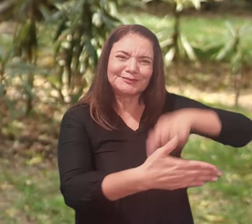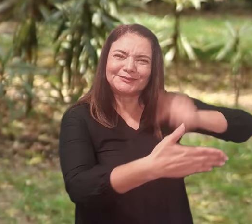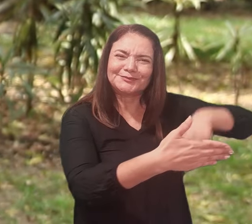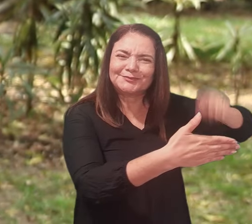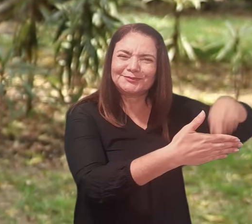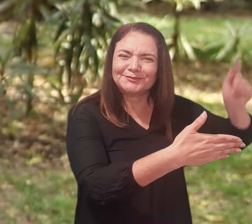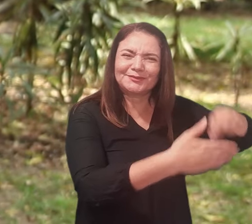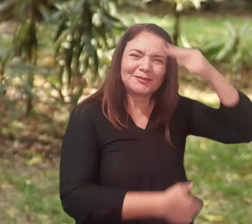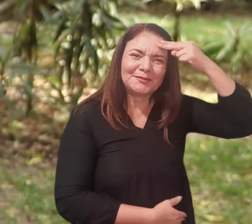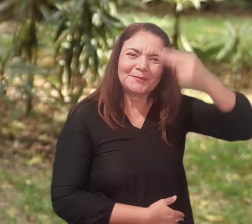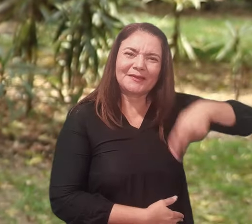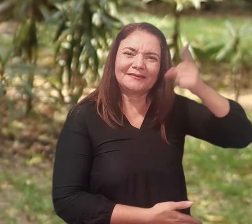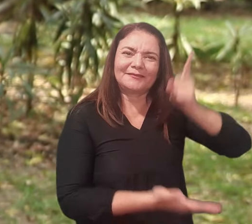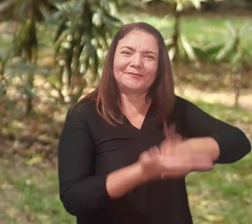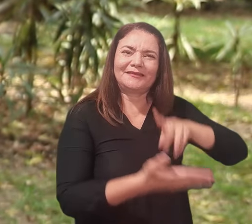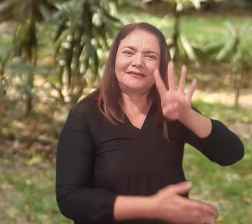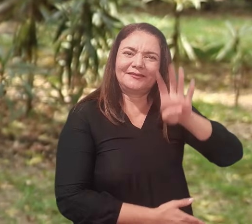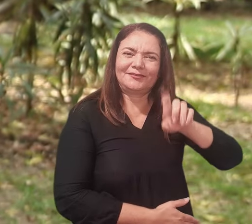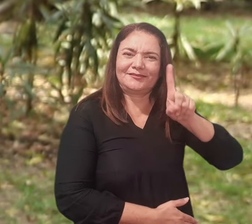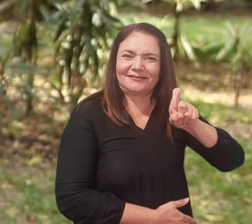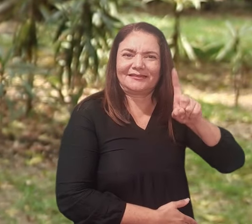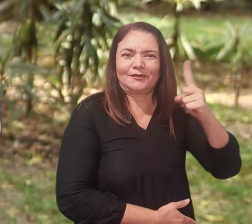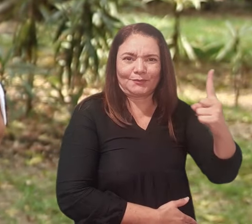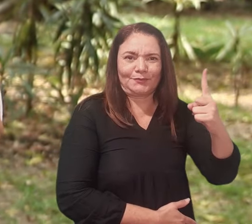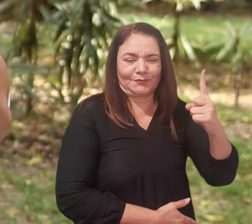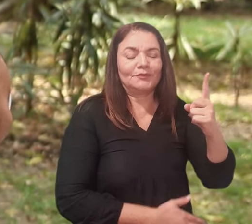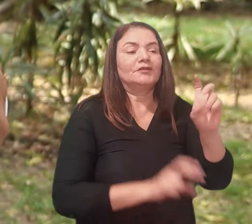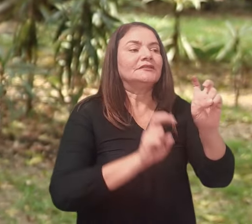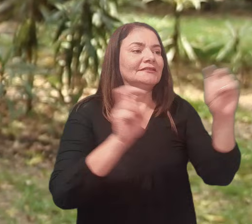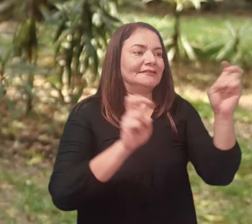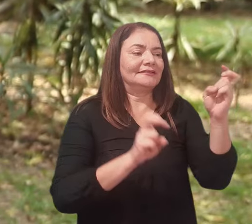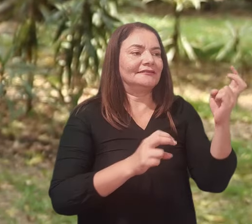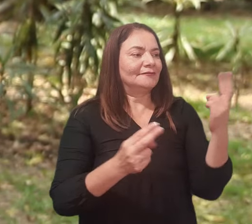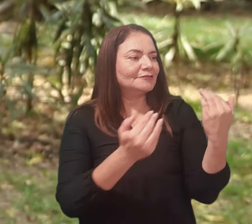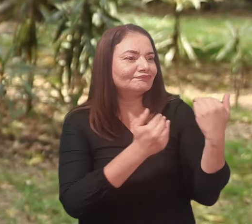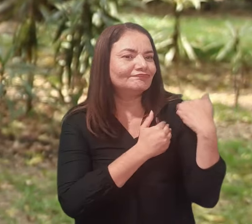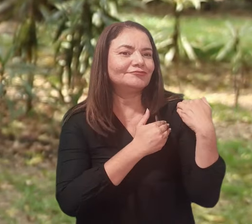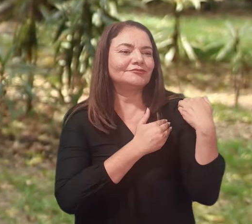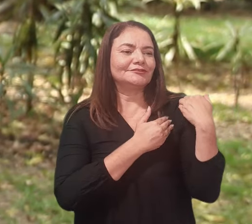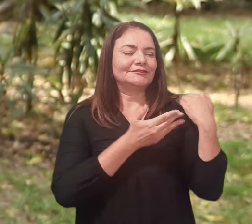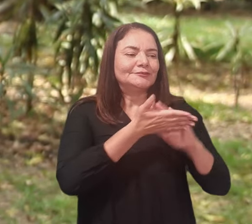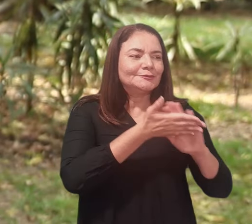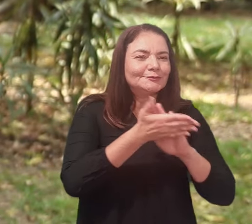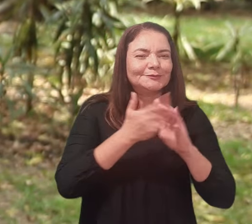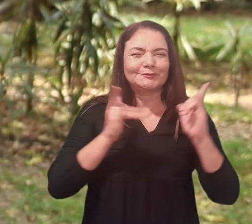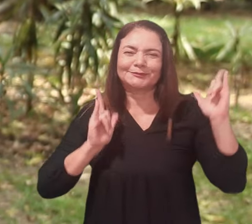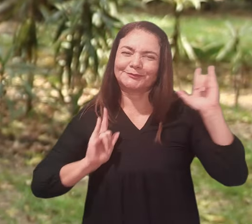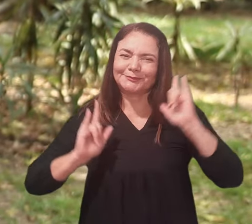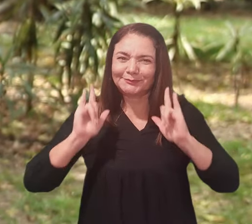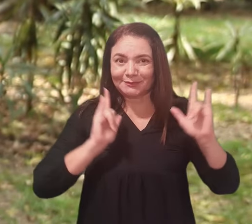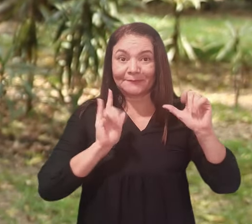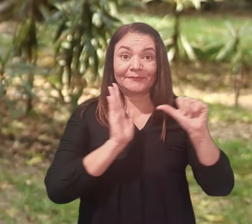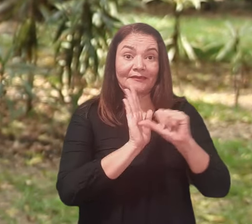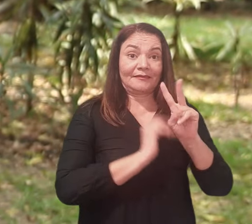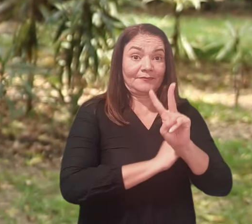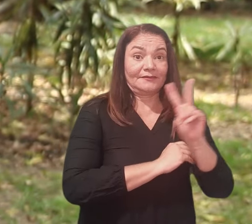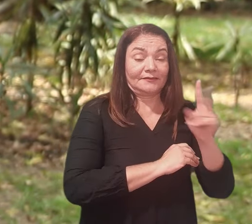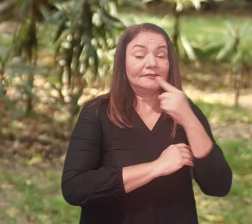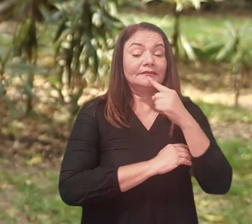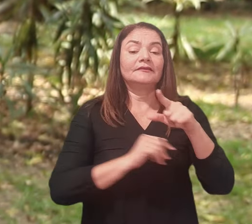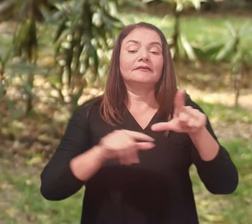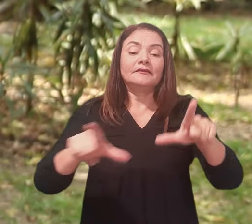de Viena de 1961 sobre relaciones diplomáticas que en su Artículo 22 se determina que las